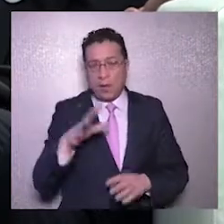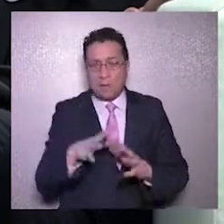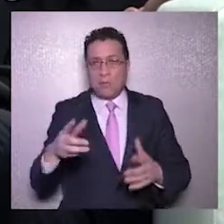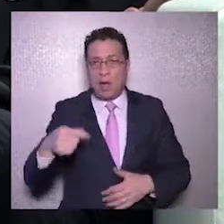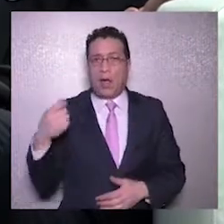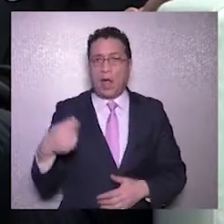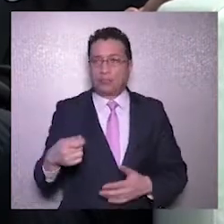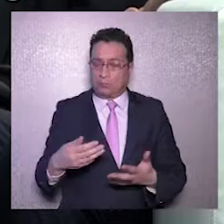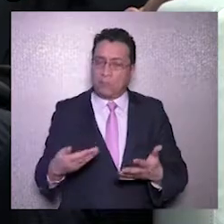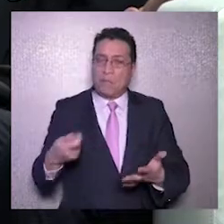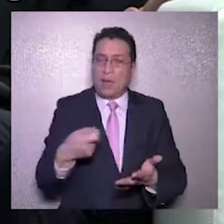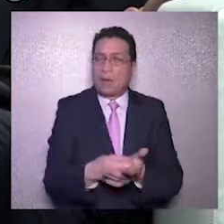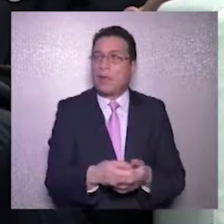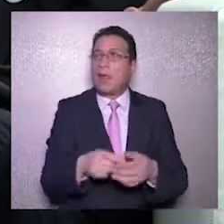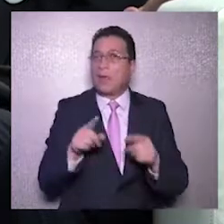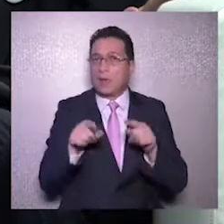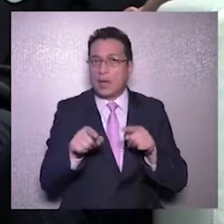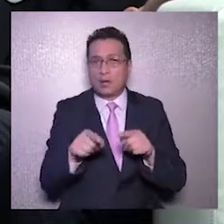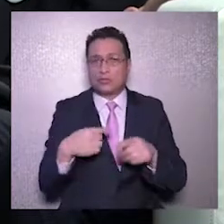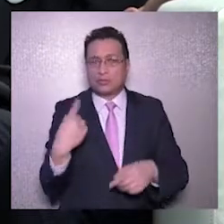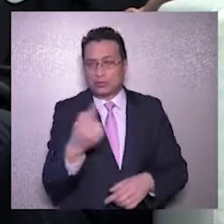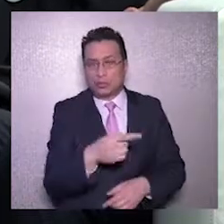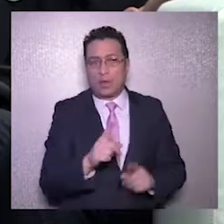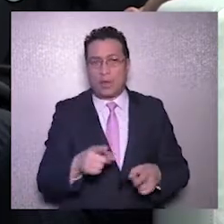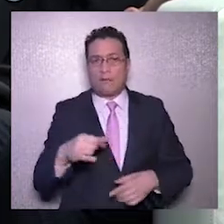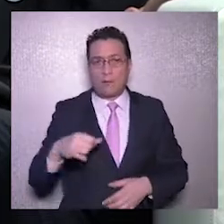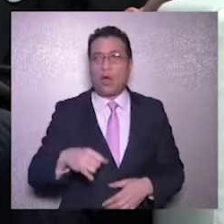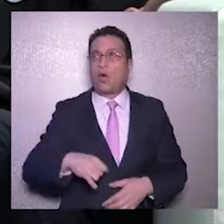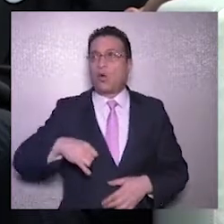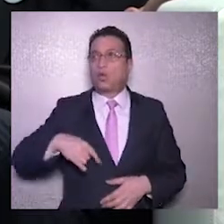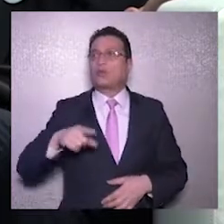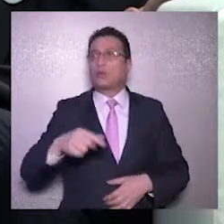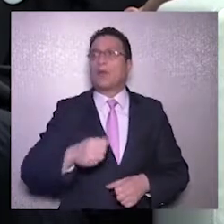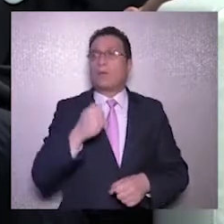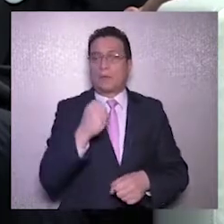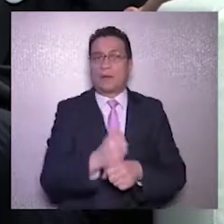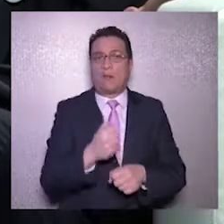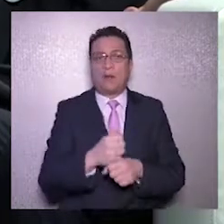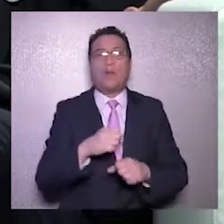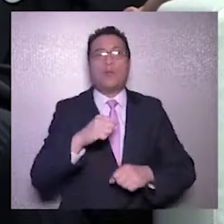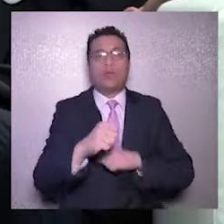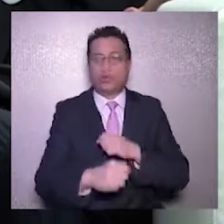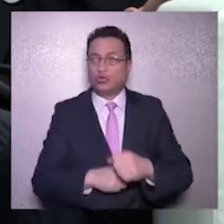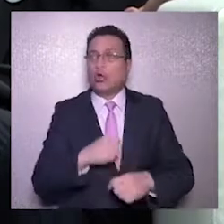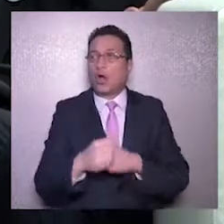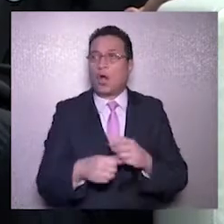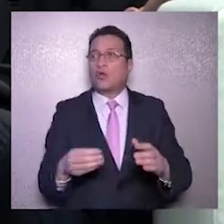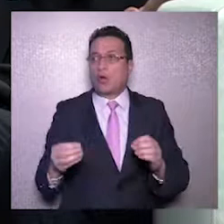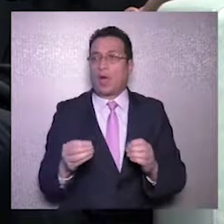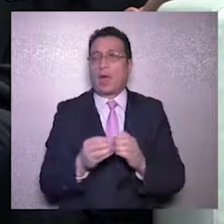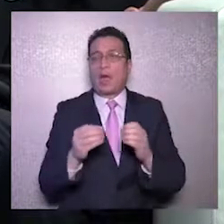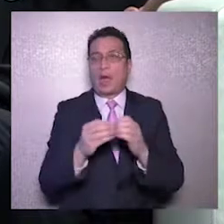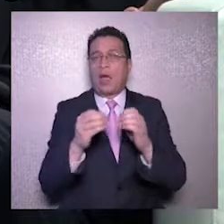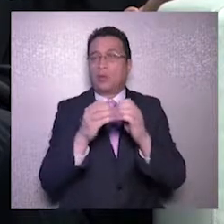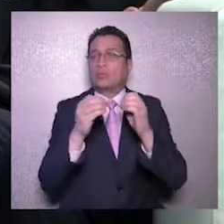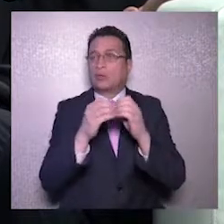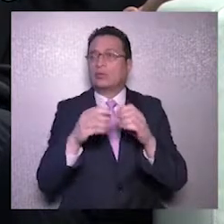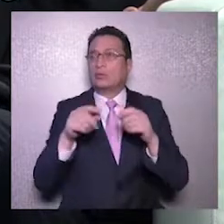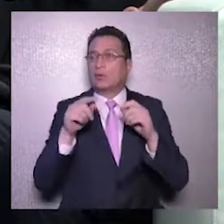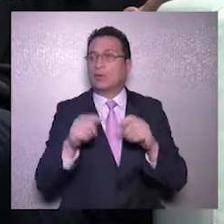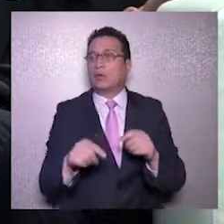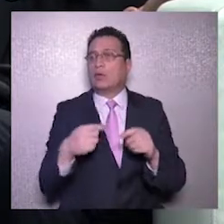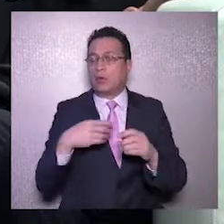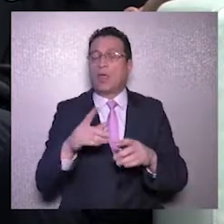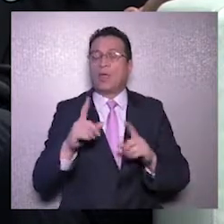costosa. Y de eso podemos estar todos muy orgullosos. Ha sido un trabajo de muchos años, acumulativo, y sobre el cual hay que